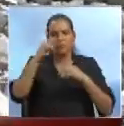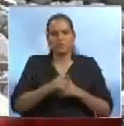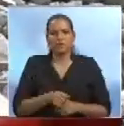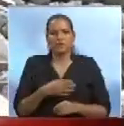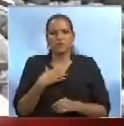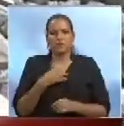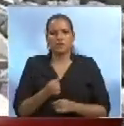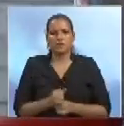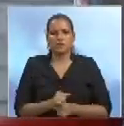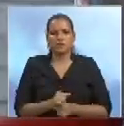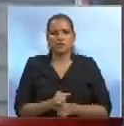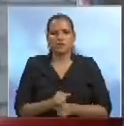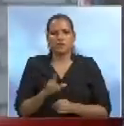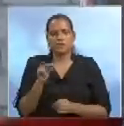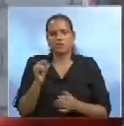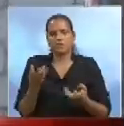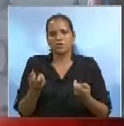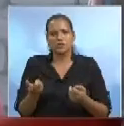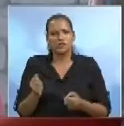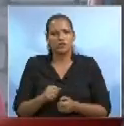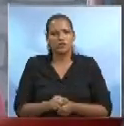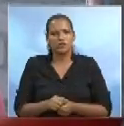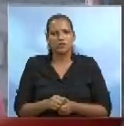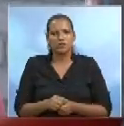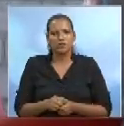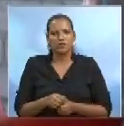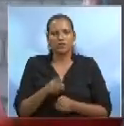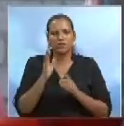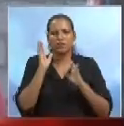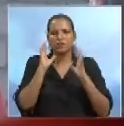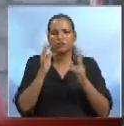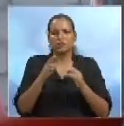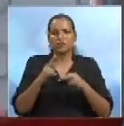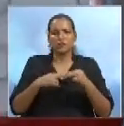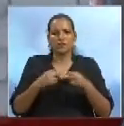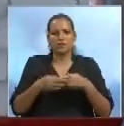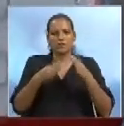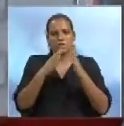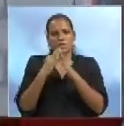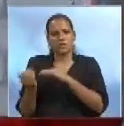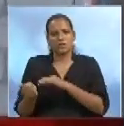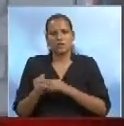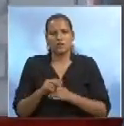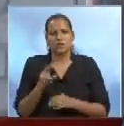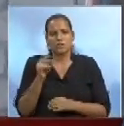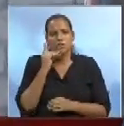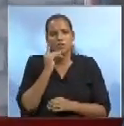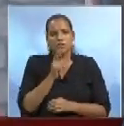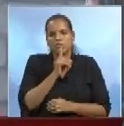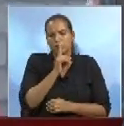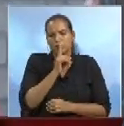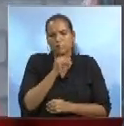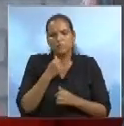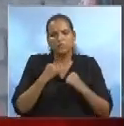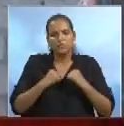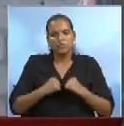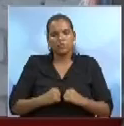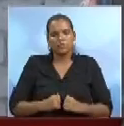esta fue su reacción. No quiere, pero, o sea, le hablamos de la demolición y no dijo nada, se quedó callada y